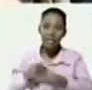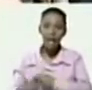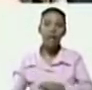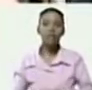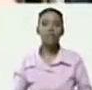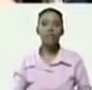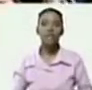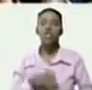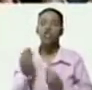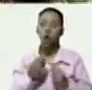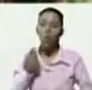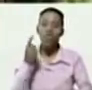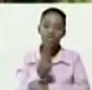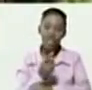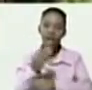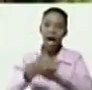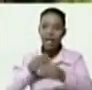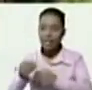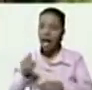debía hacerse.